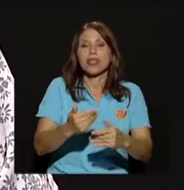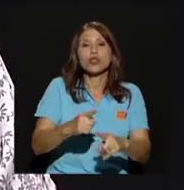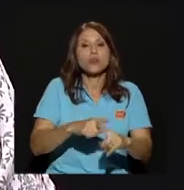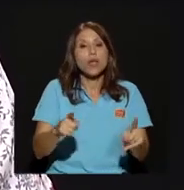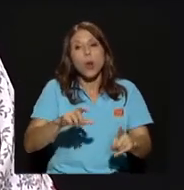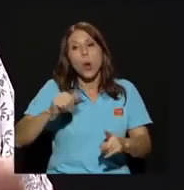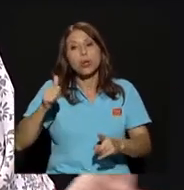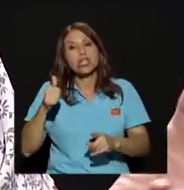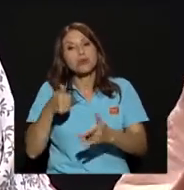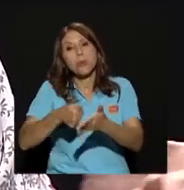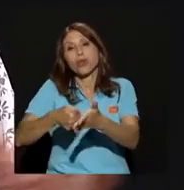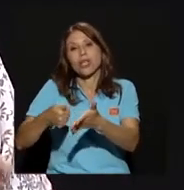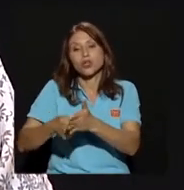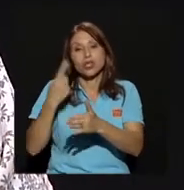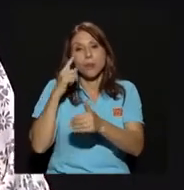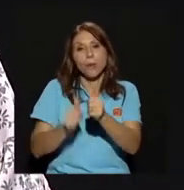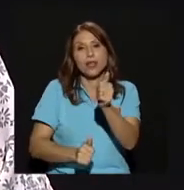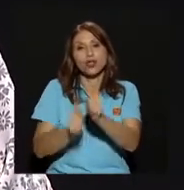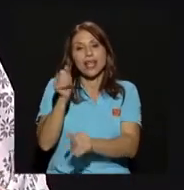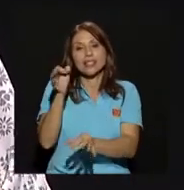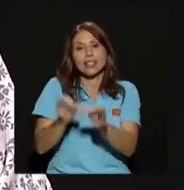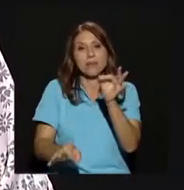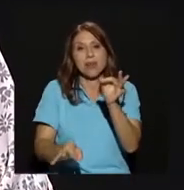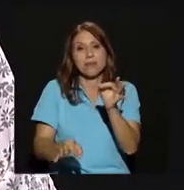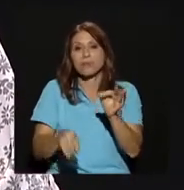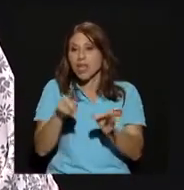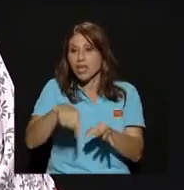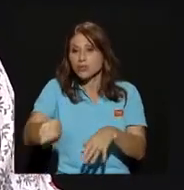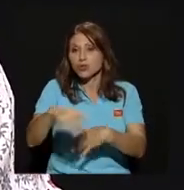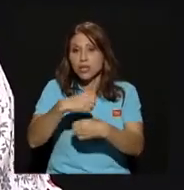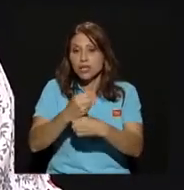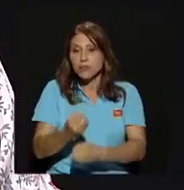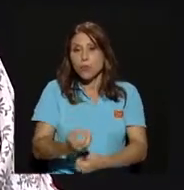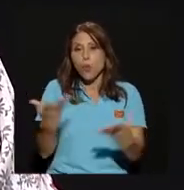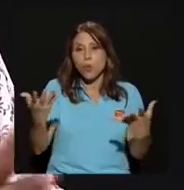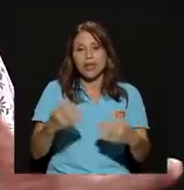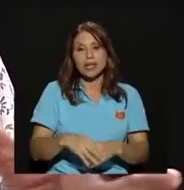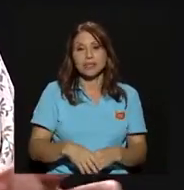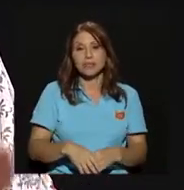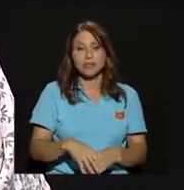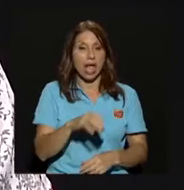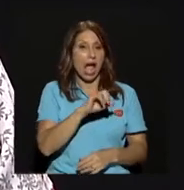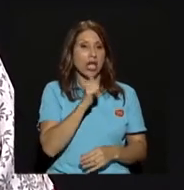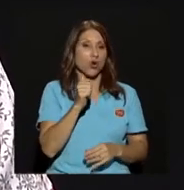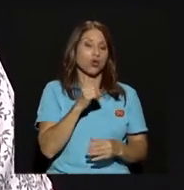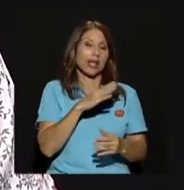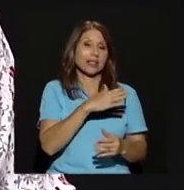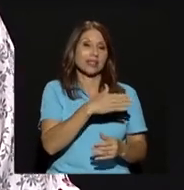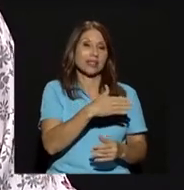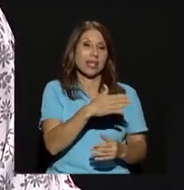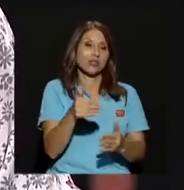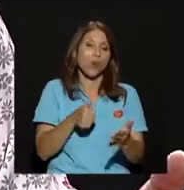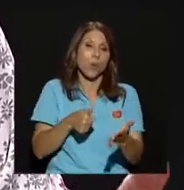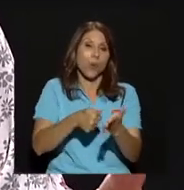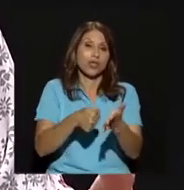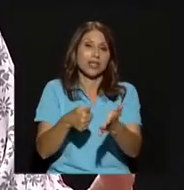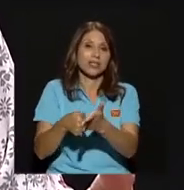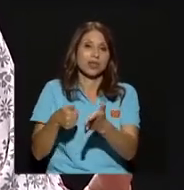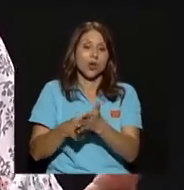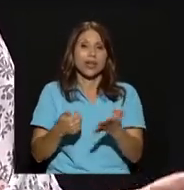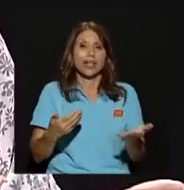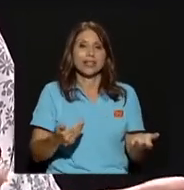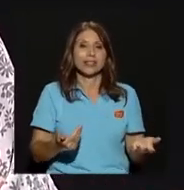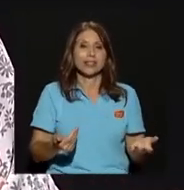por mayoría simple, que incluso son votaciones públicas. Hay otras que podría, que son votaciones, digamos,